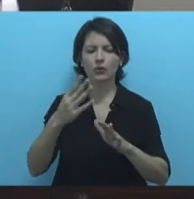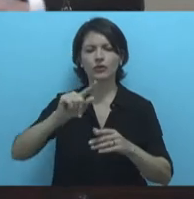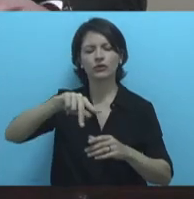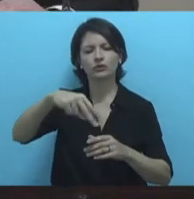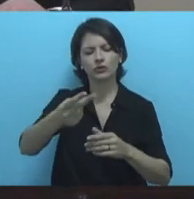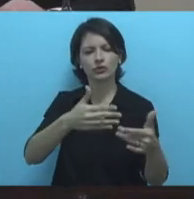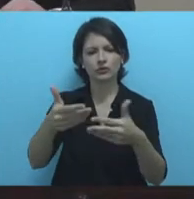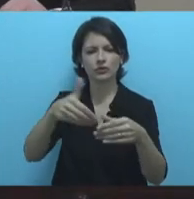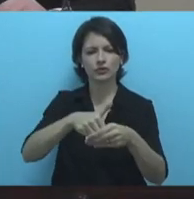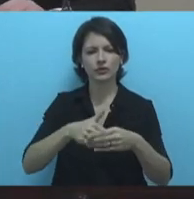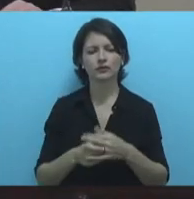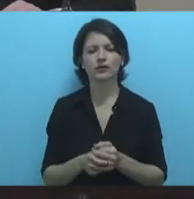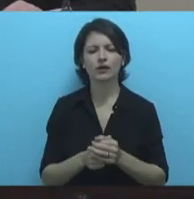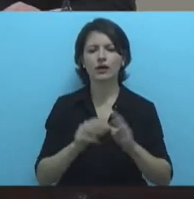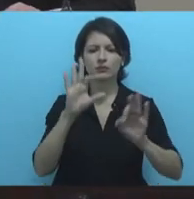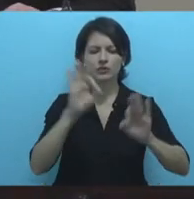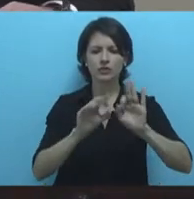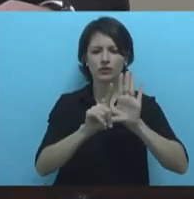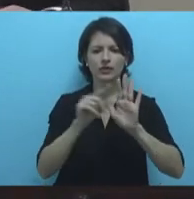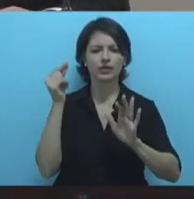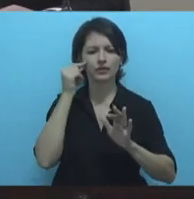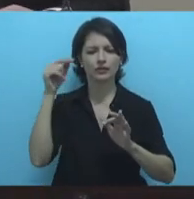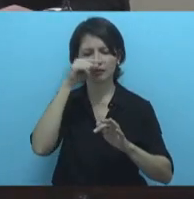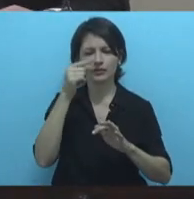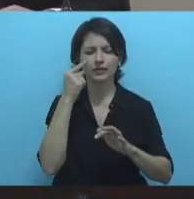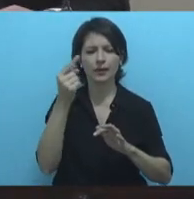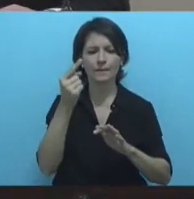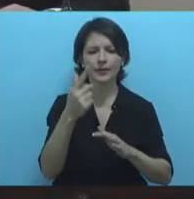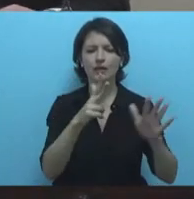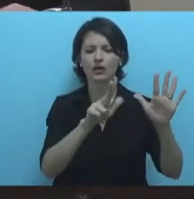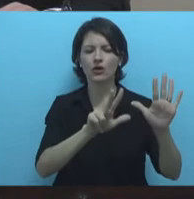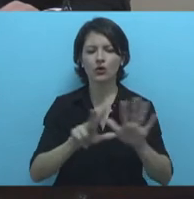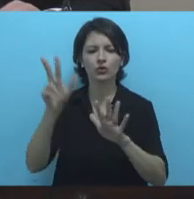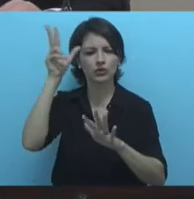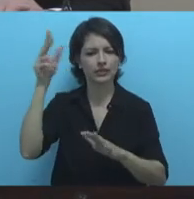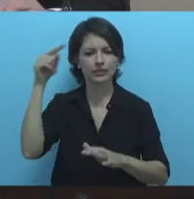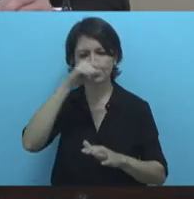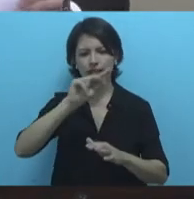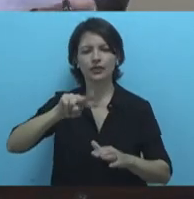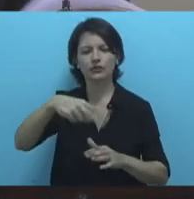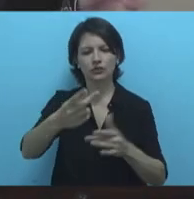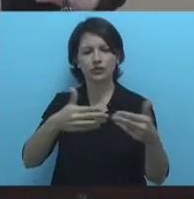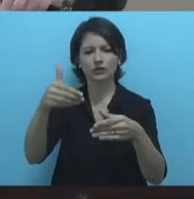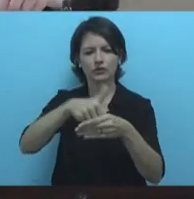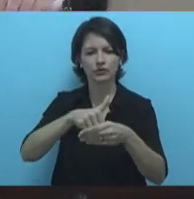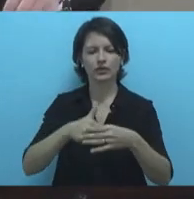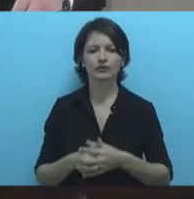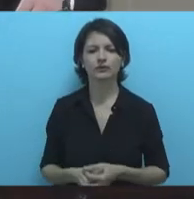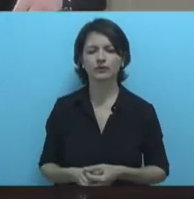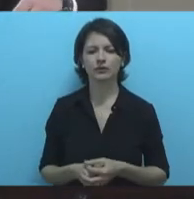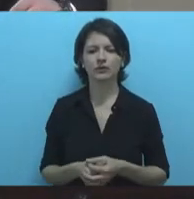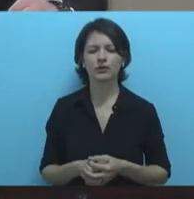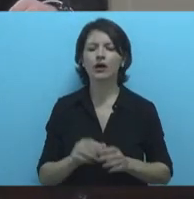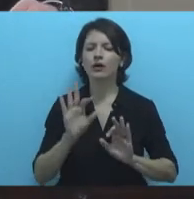sesiones proyecto de ley treinta y siete mil 887 de preferencia para dos sesiones el